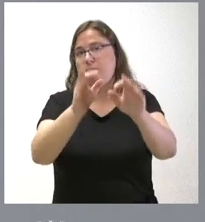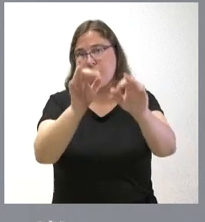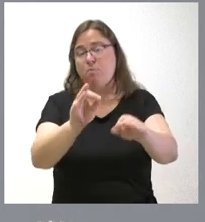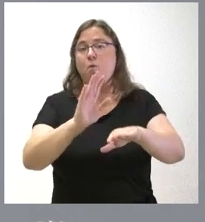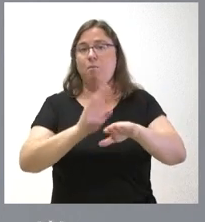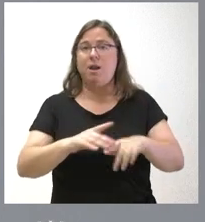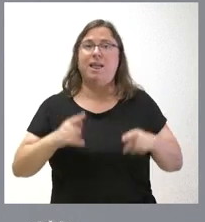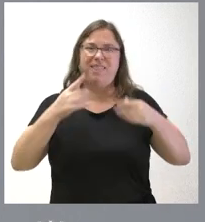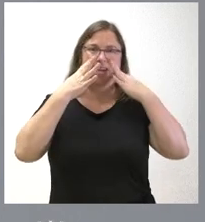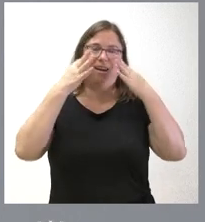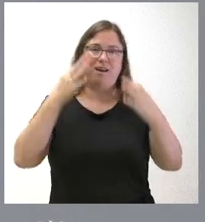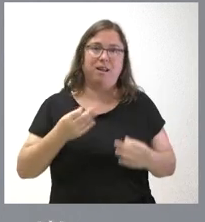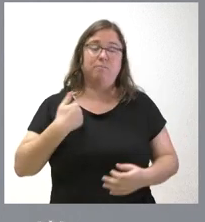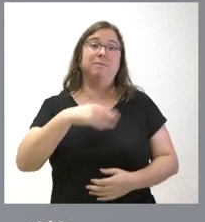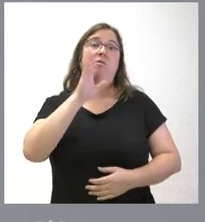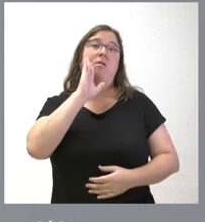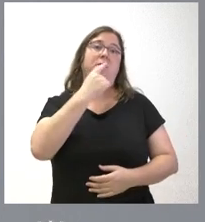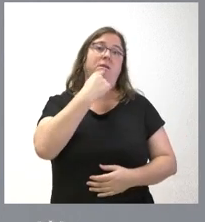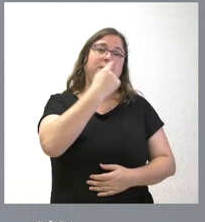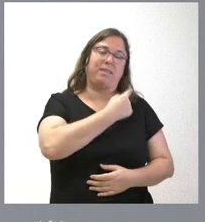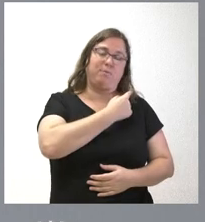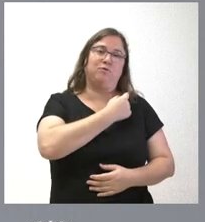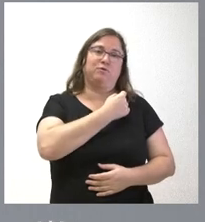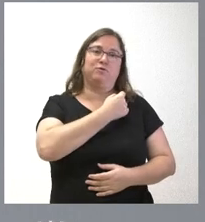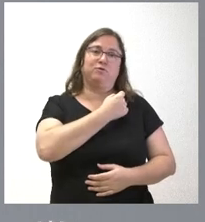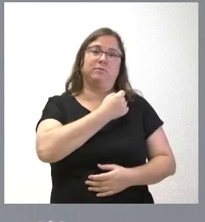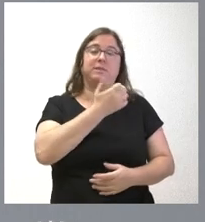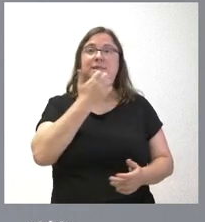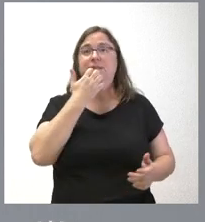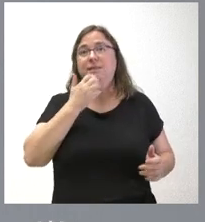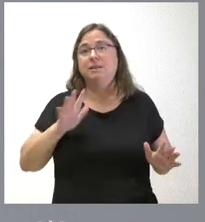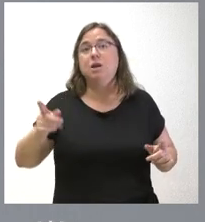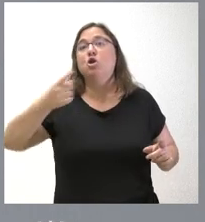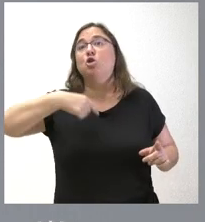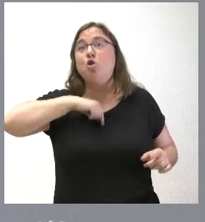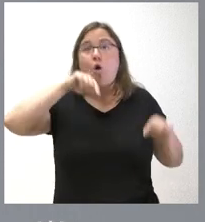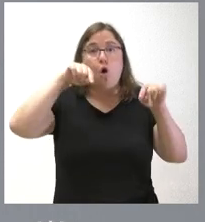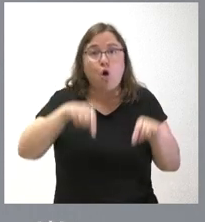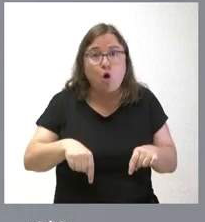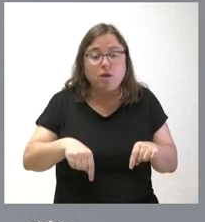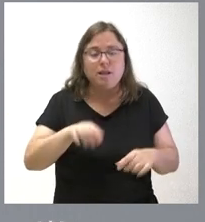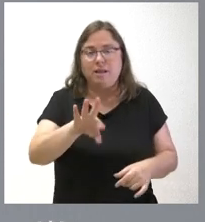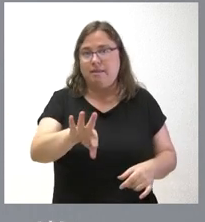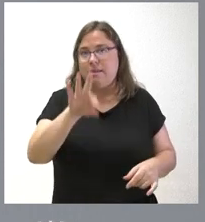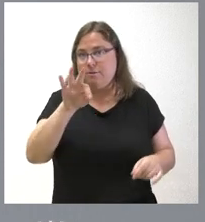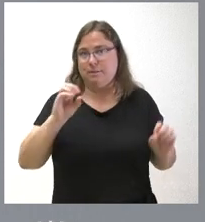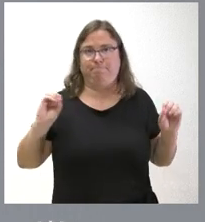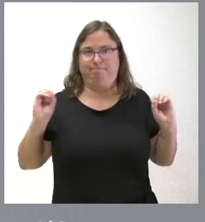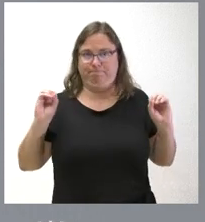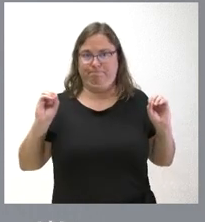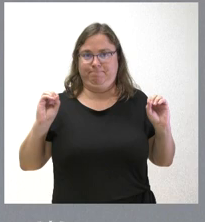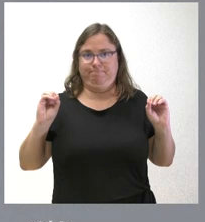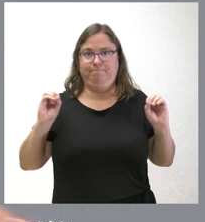garantizar aquello que dijimos En aquel momento sin que nosotros hoy tomemos una decisión